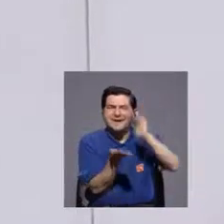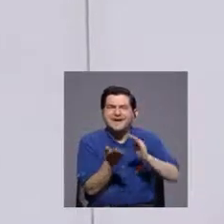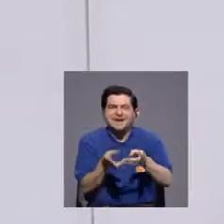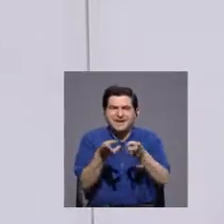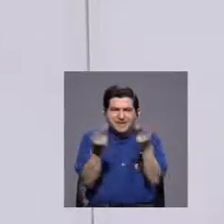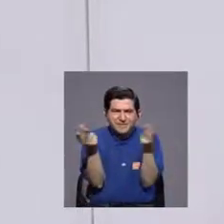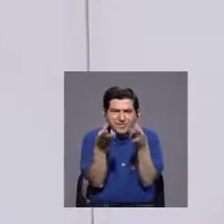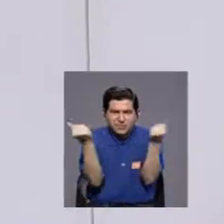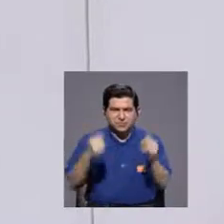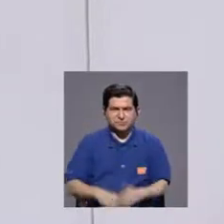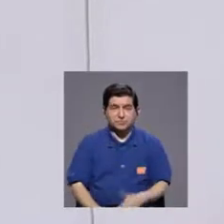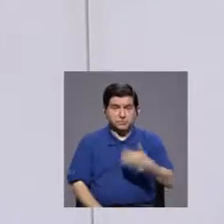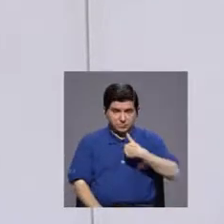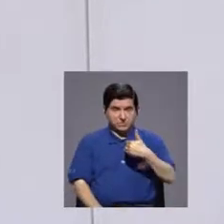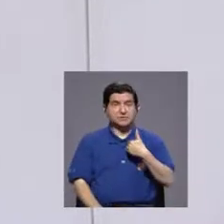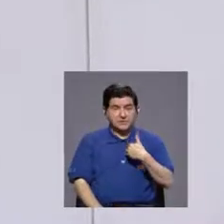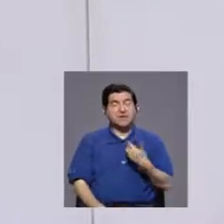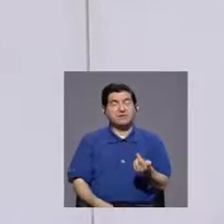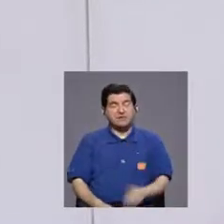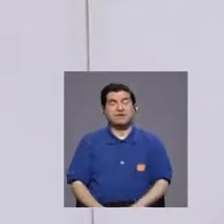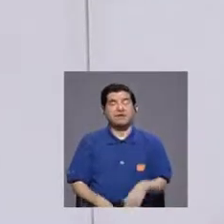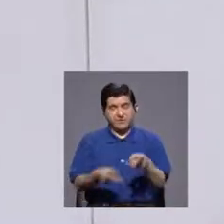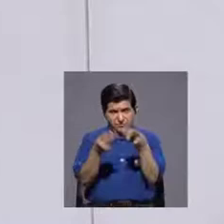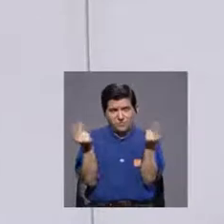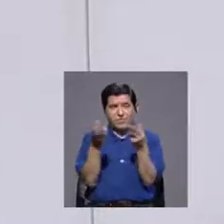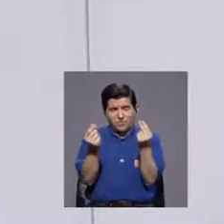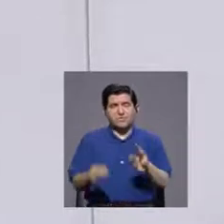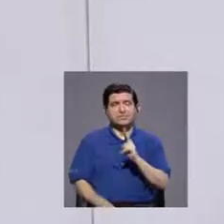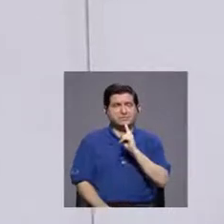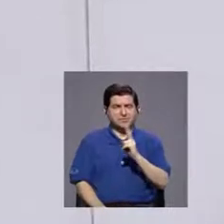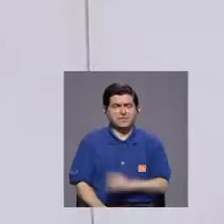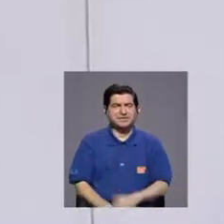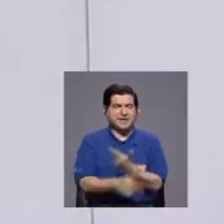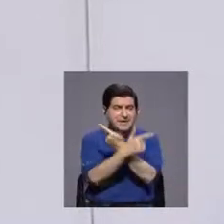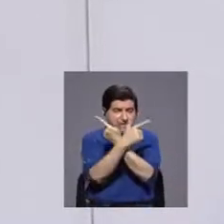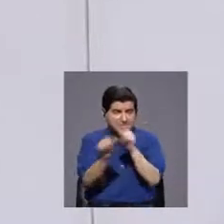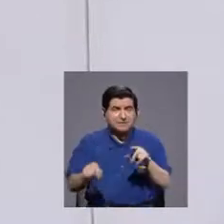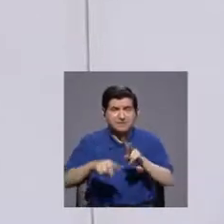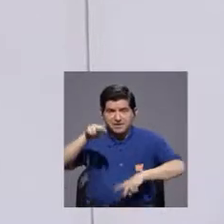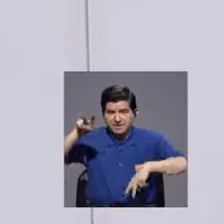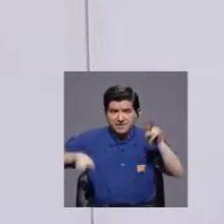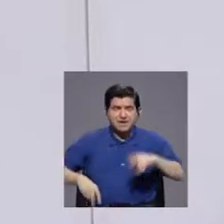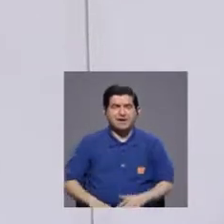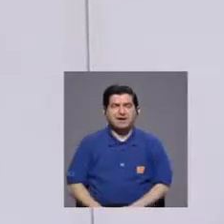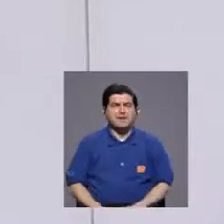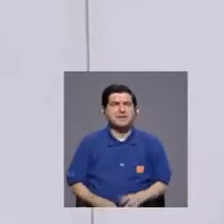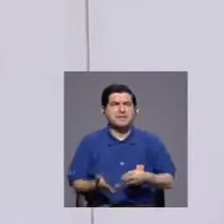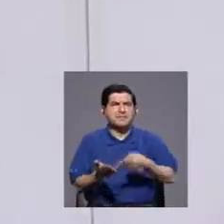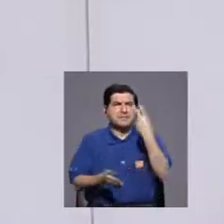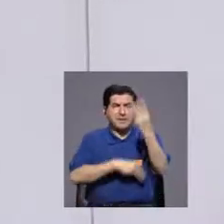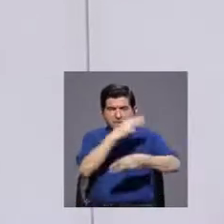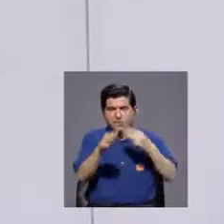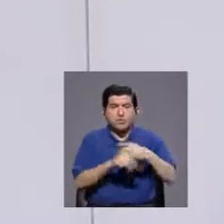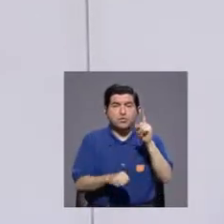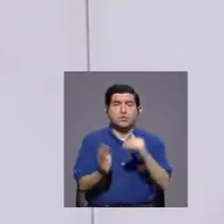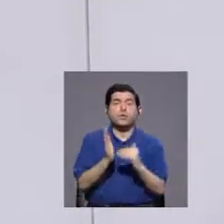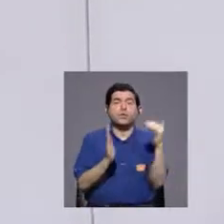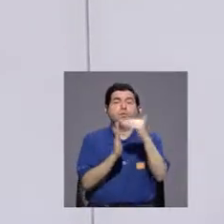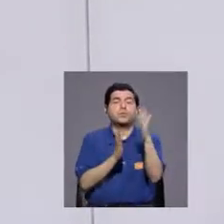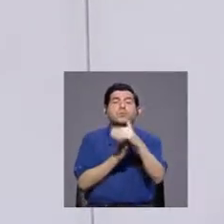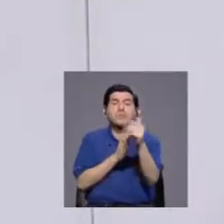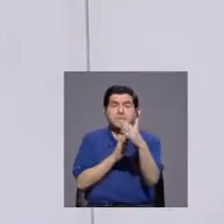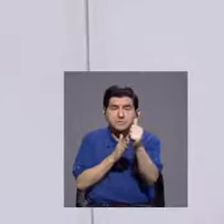costos al máximo de hecho a tener un costo porque en realidad liberar una variedad puede tener un costo está en el mundo hasta un millón de dólares